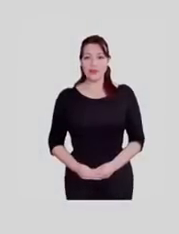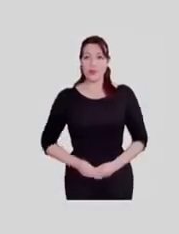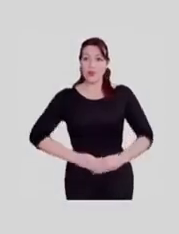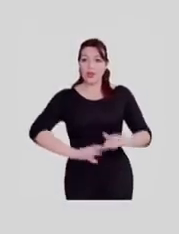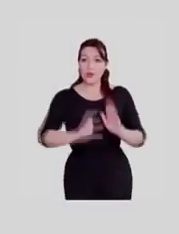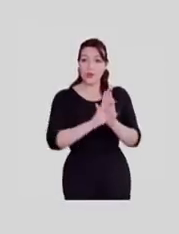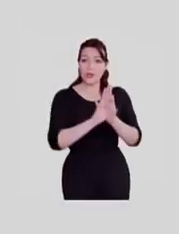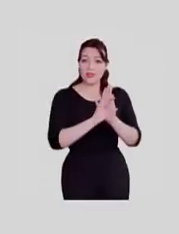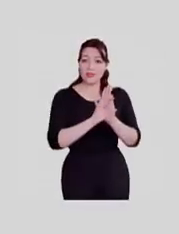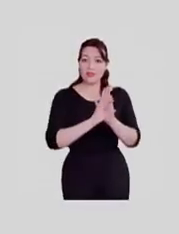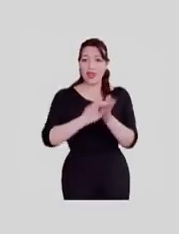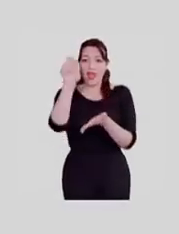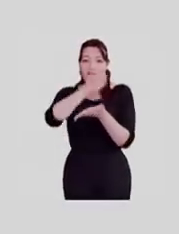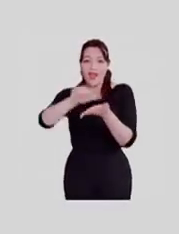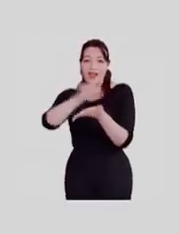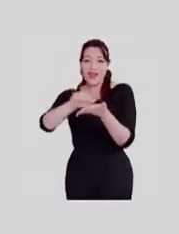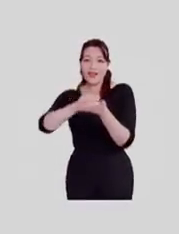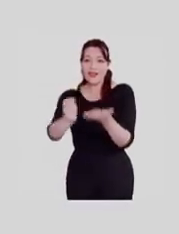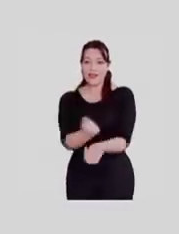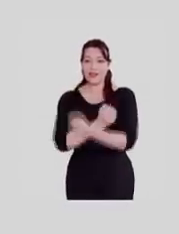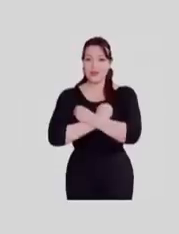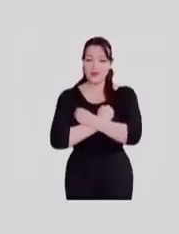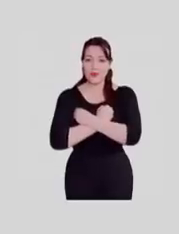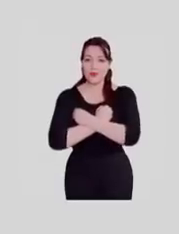Por una constitución escrita con amor.